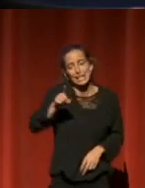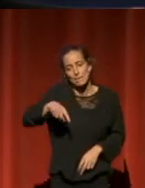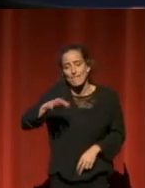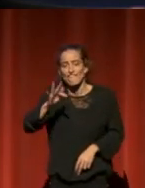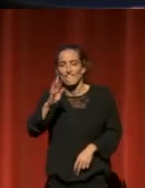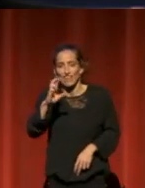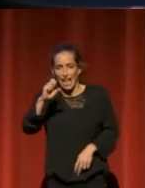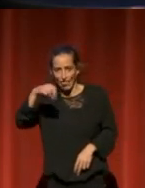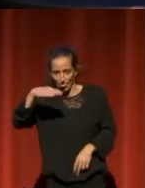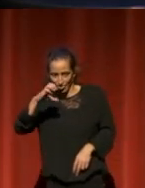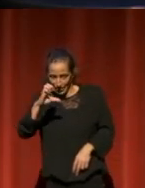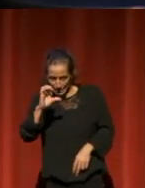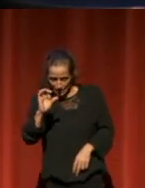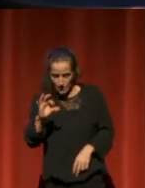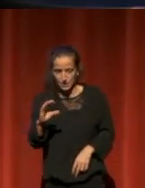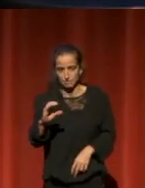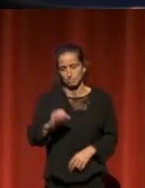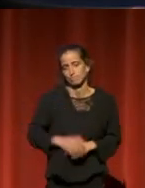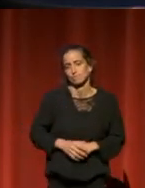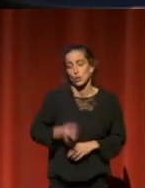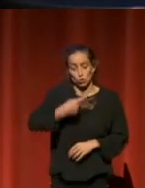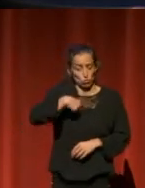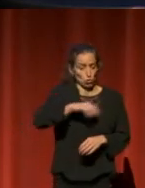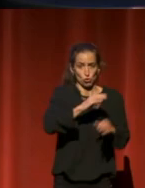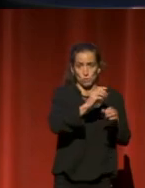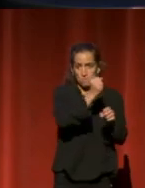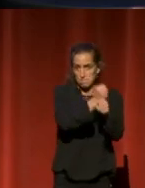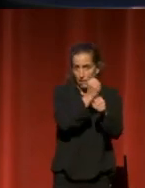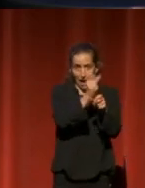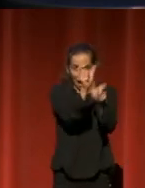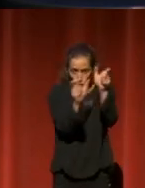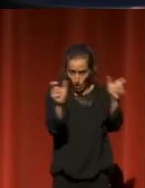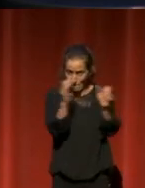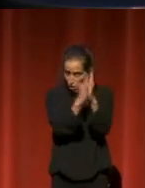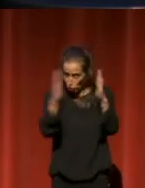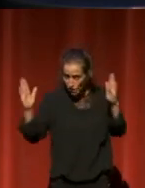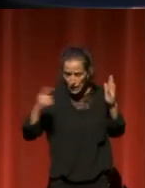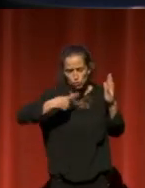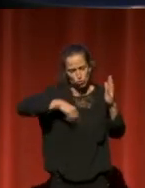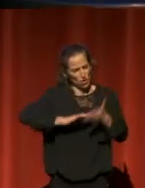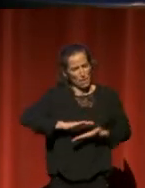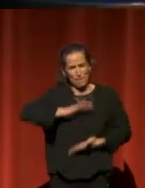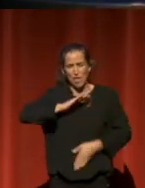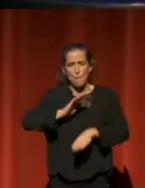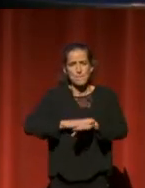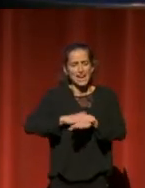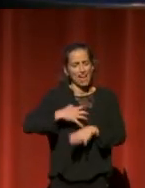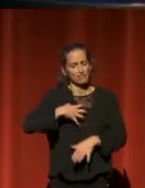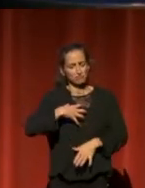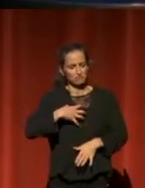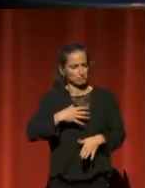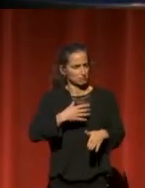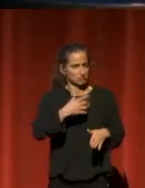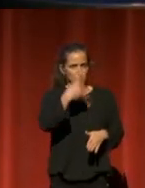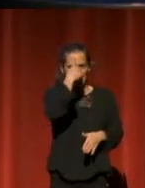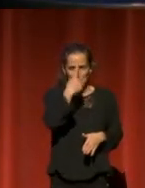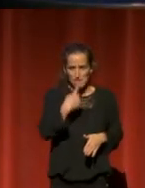Francesc. Los bibliotecarios estamos perfectamente capacitados para asumir todas esas funciones que tenemos